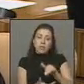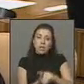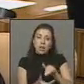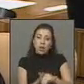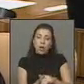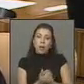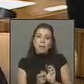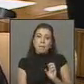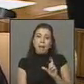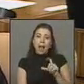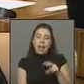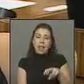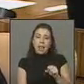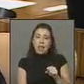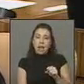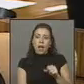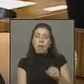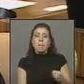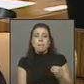provincia de Palena,